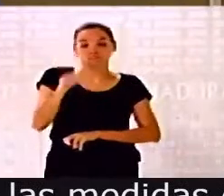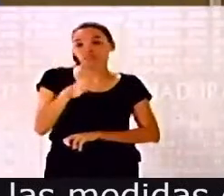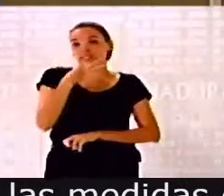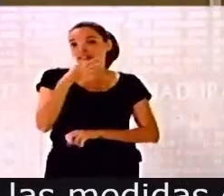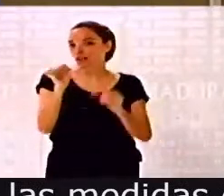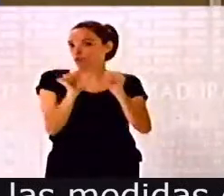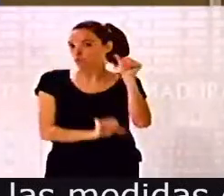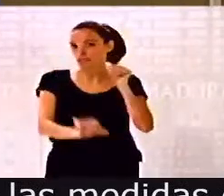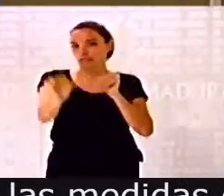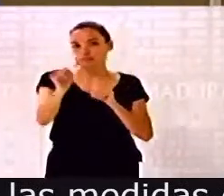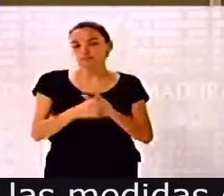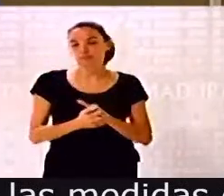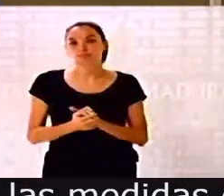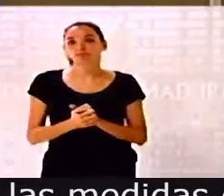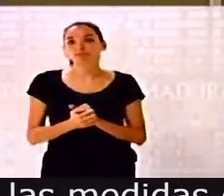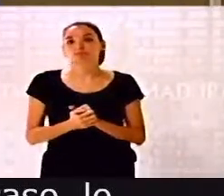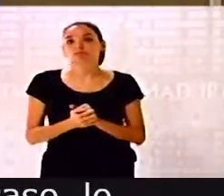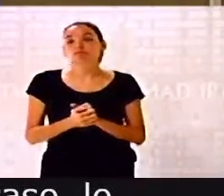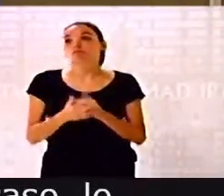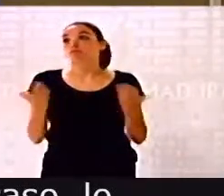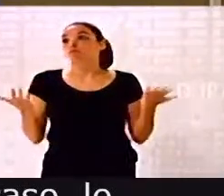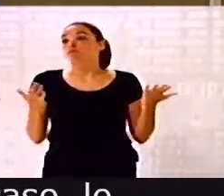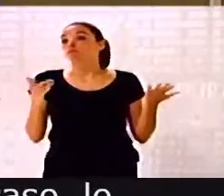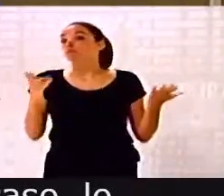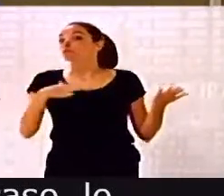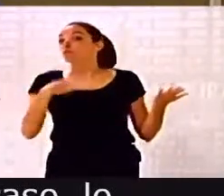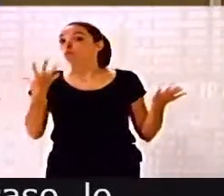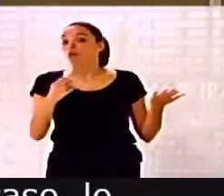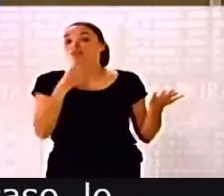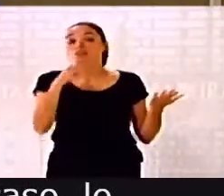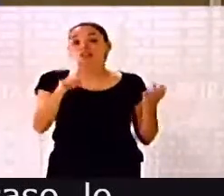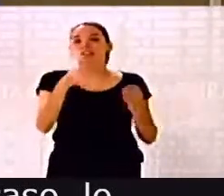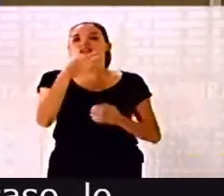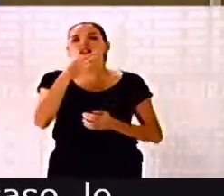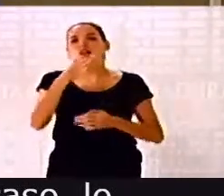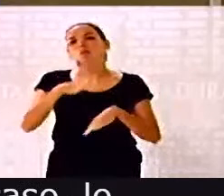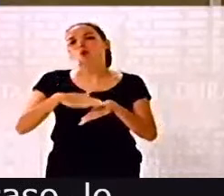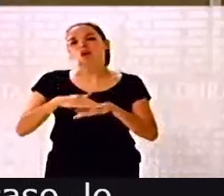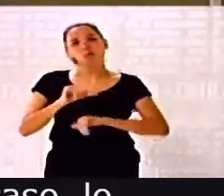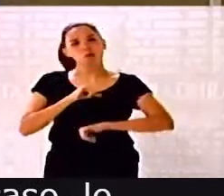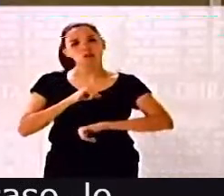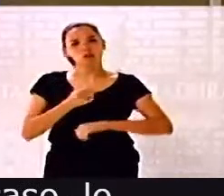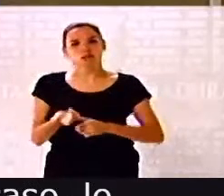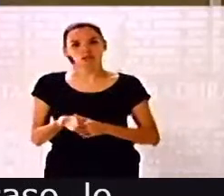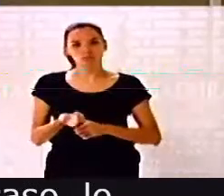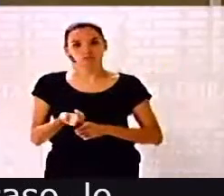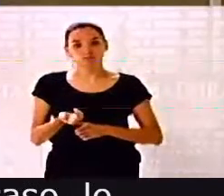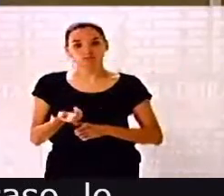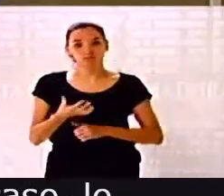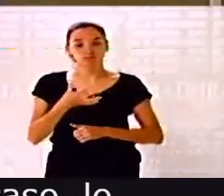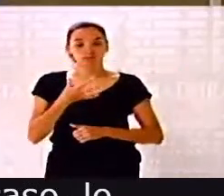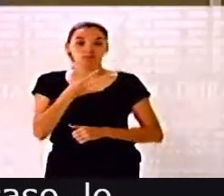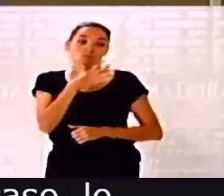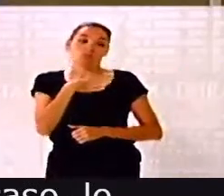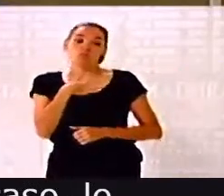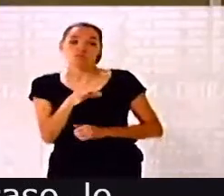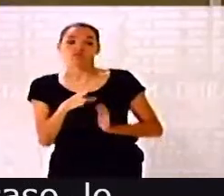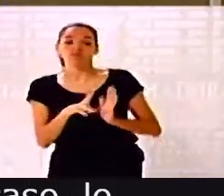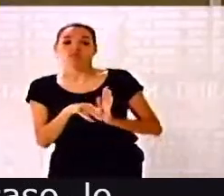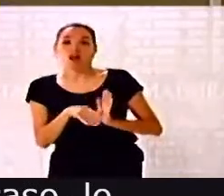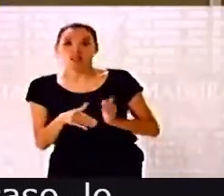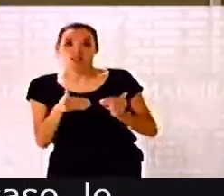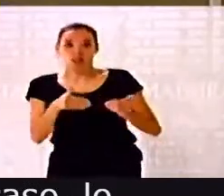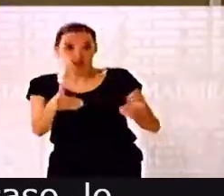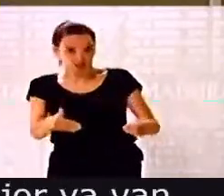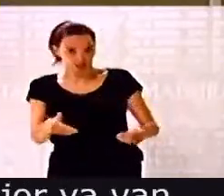tarde. Pueden decir, a partir de esta tarde, ¿y por qué no antes? Porque a lo mejor ya van tarde. Bueno,